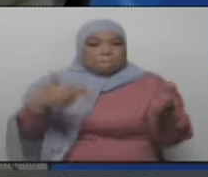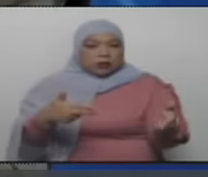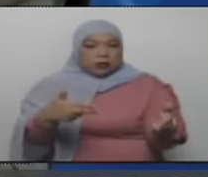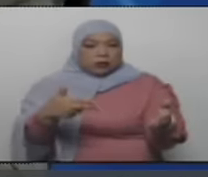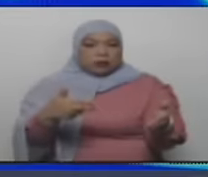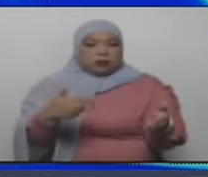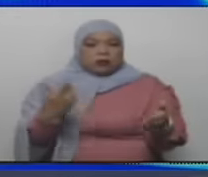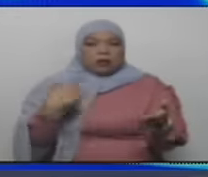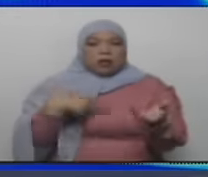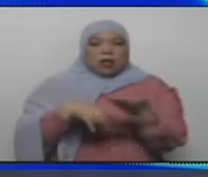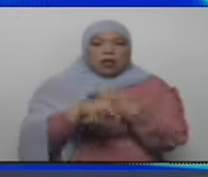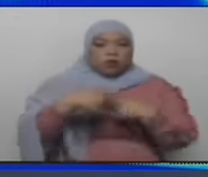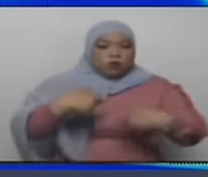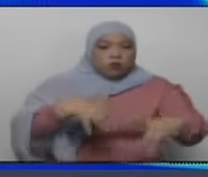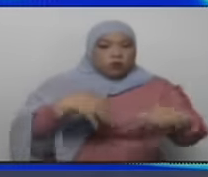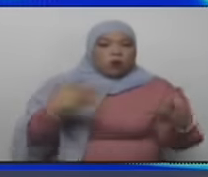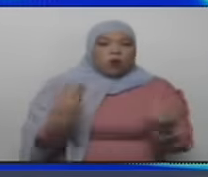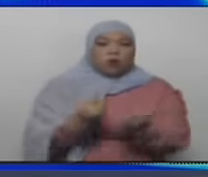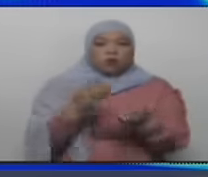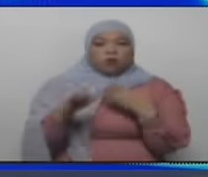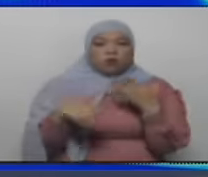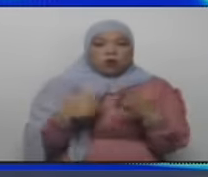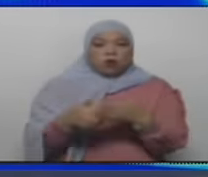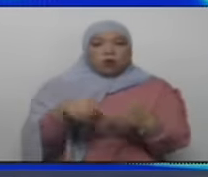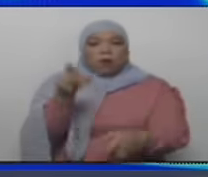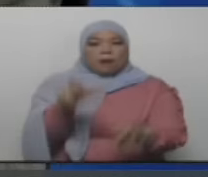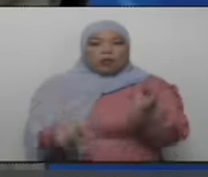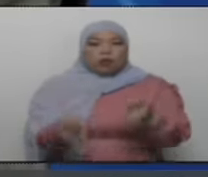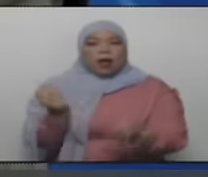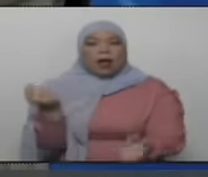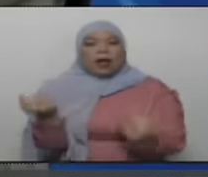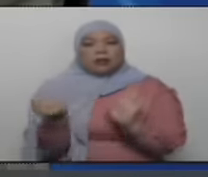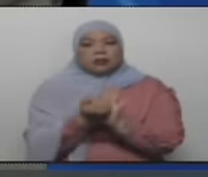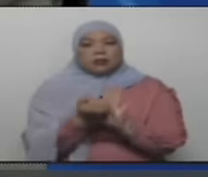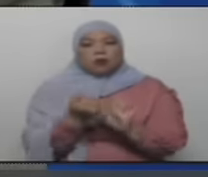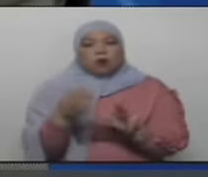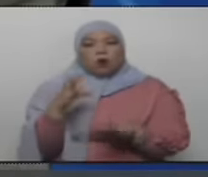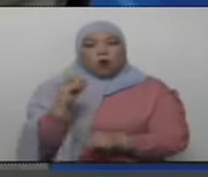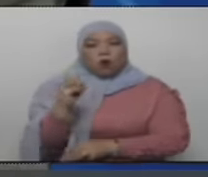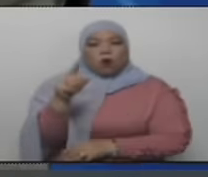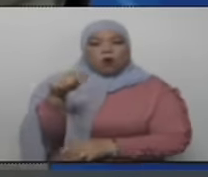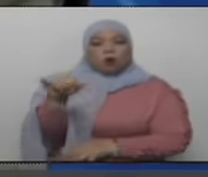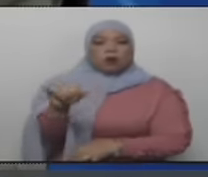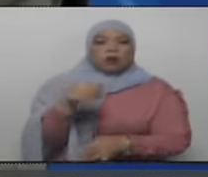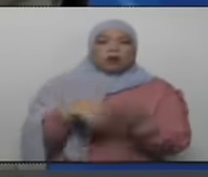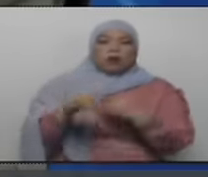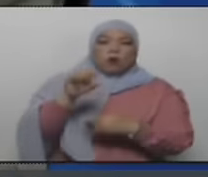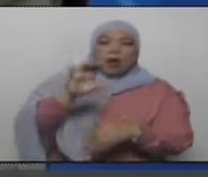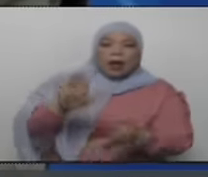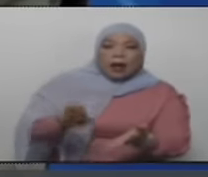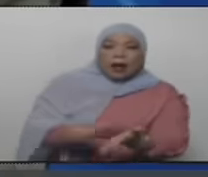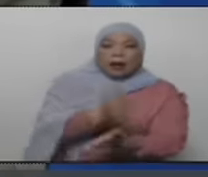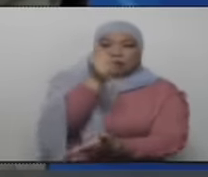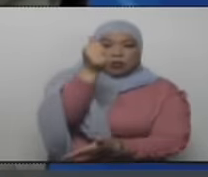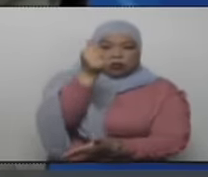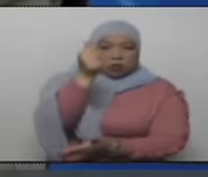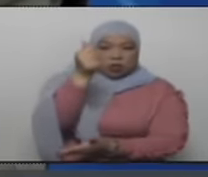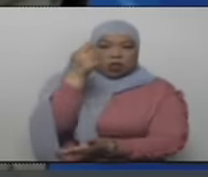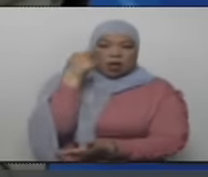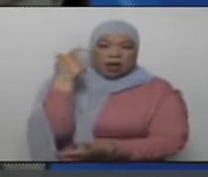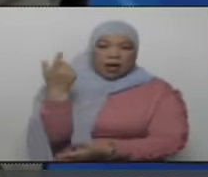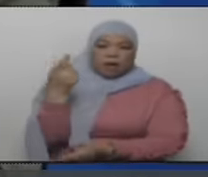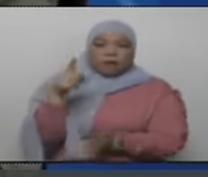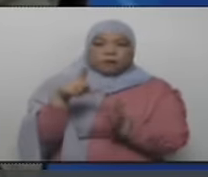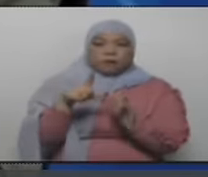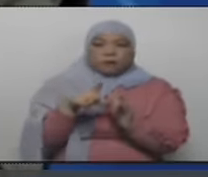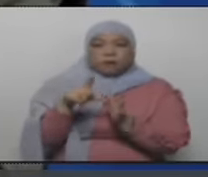y marchar junto a un grupo de mercenarios de la OTAN sobre la capital, Trípoli.